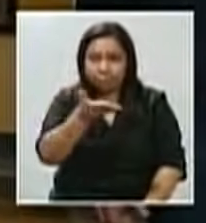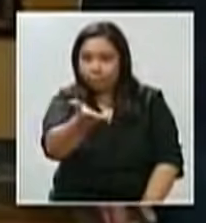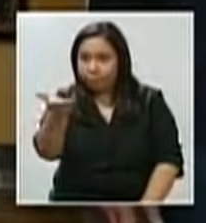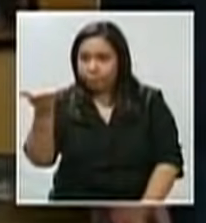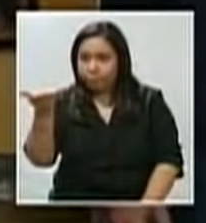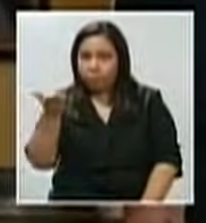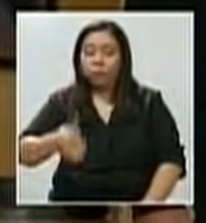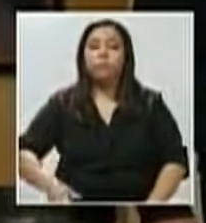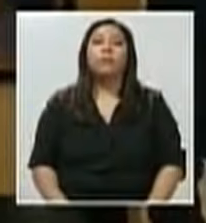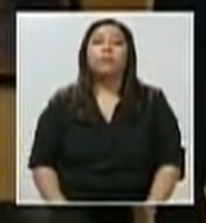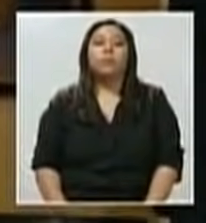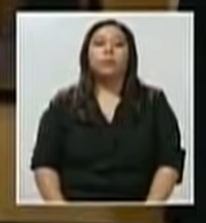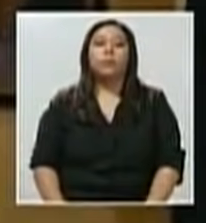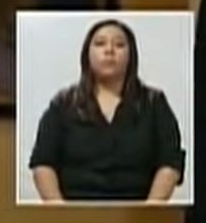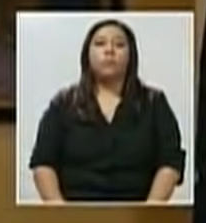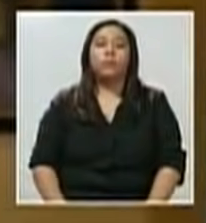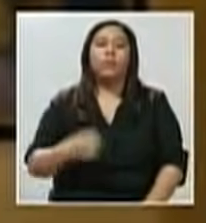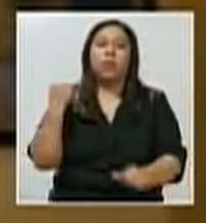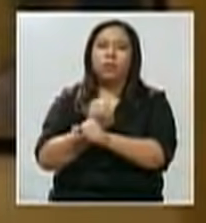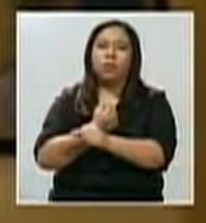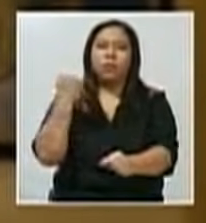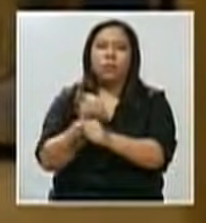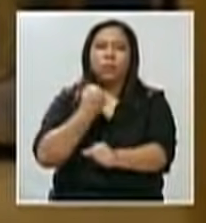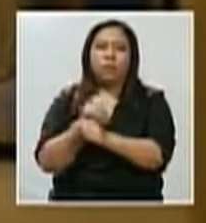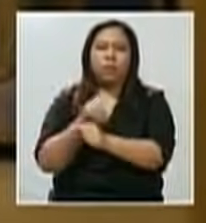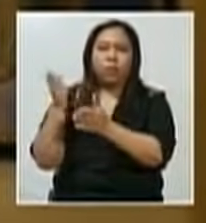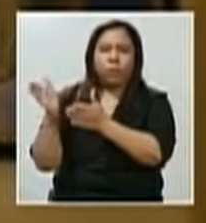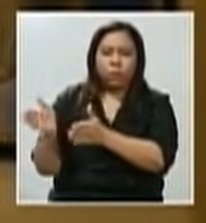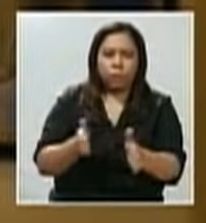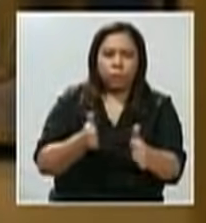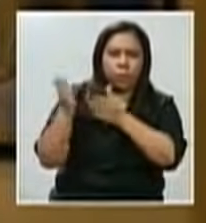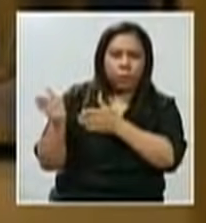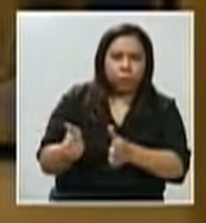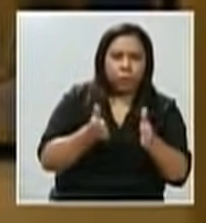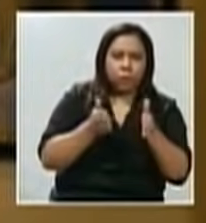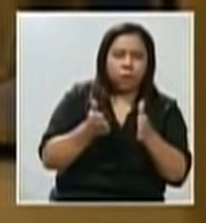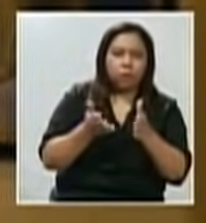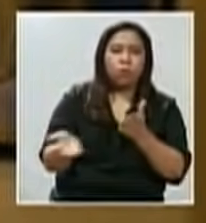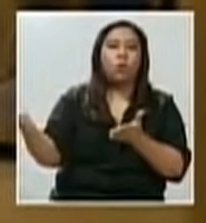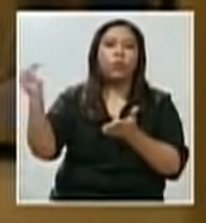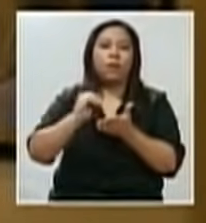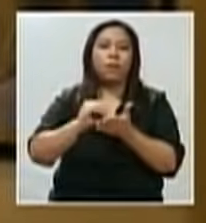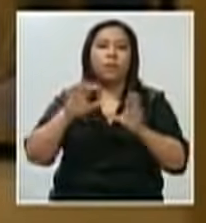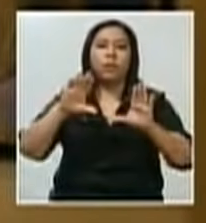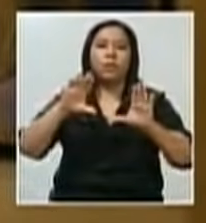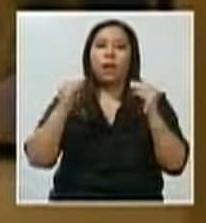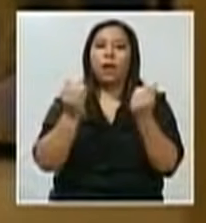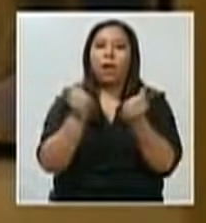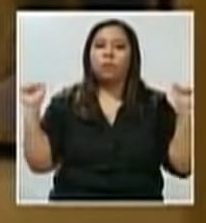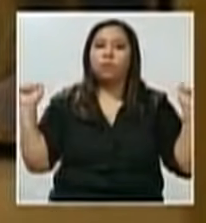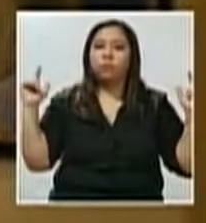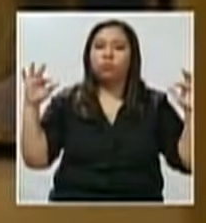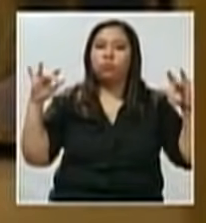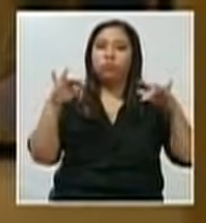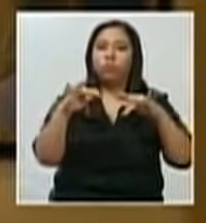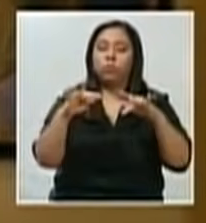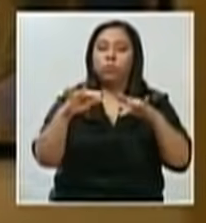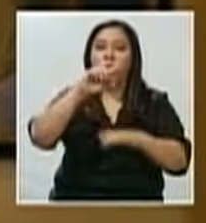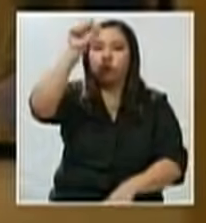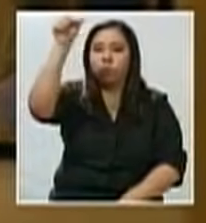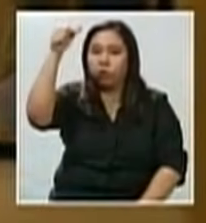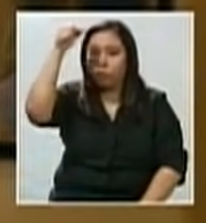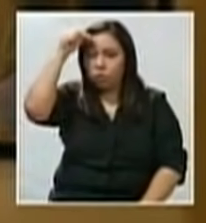incansablemente en los procesos de planificación en estrategia para el retorno seguro de los centros educativos gubernamentales y no